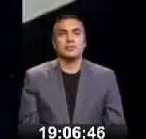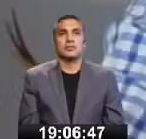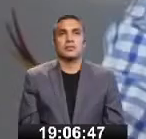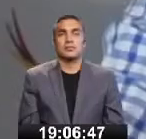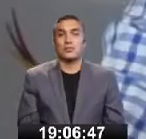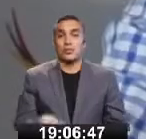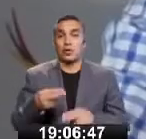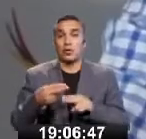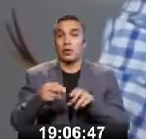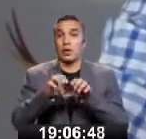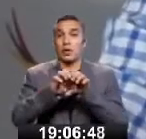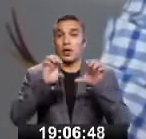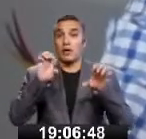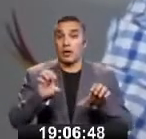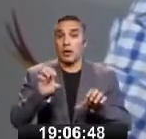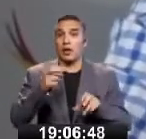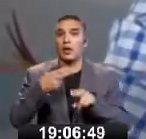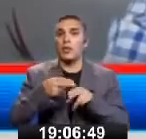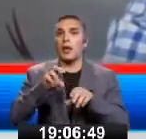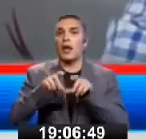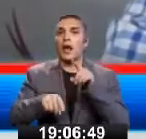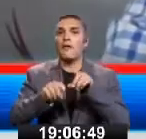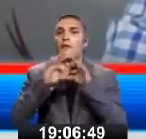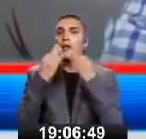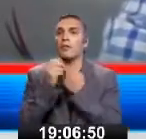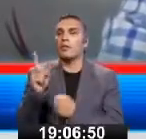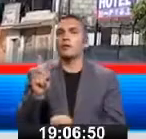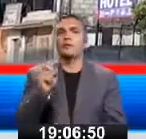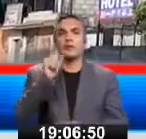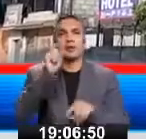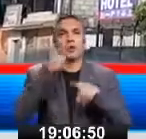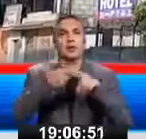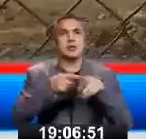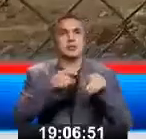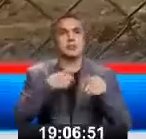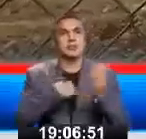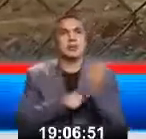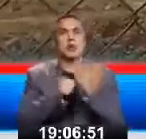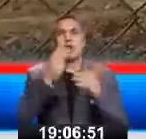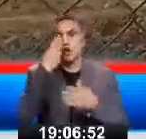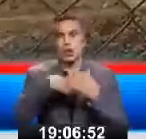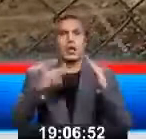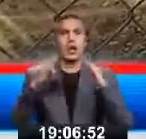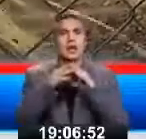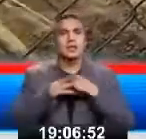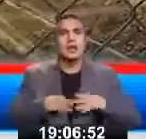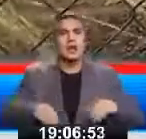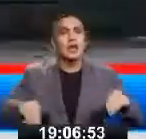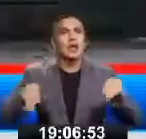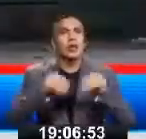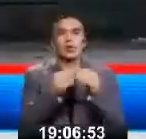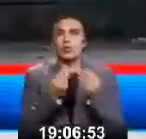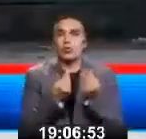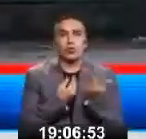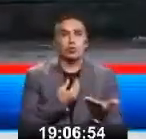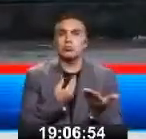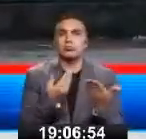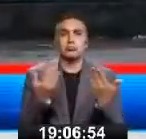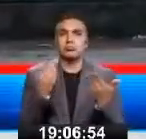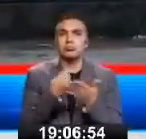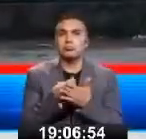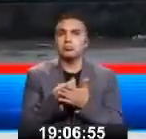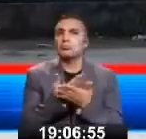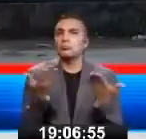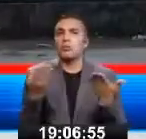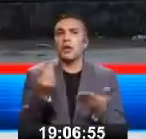A nombre de empresas de familiares del exministro Walter Solís existen hoteles, casas y terrenos. Muchos de esos bienes